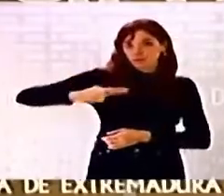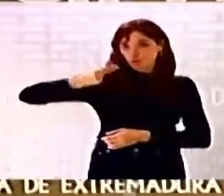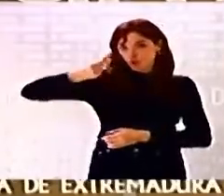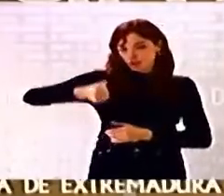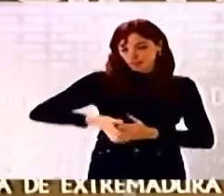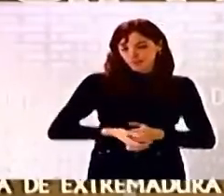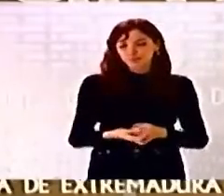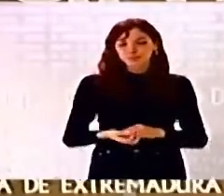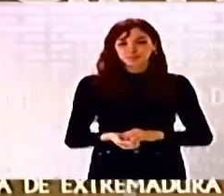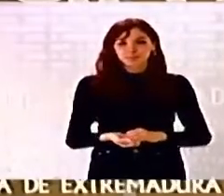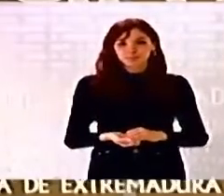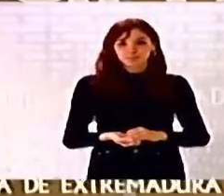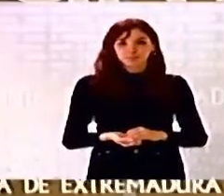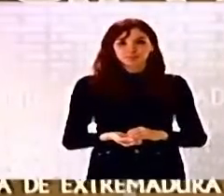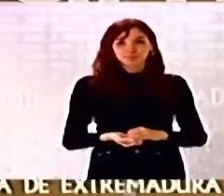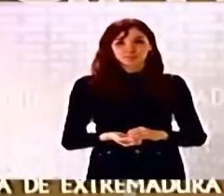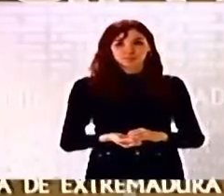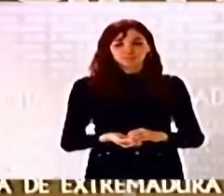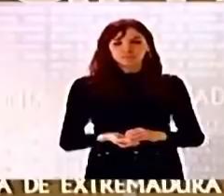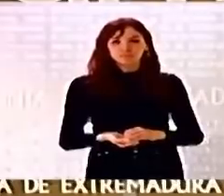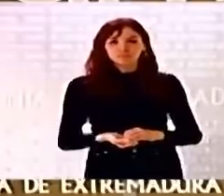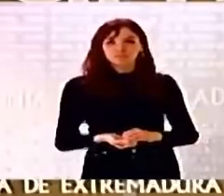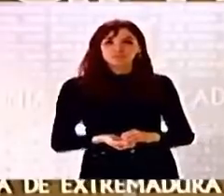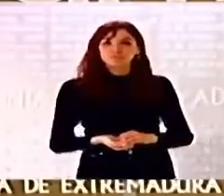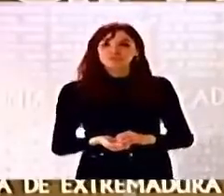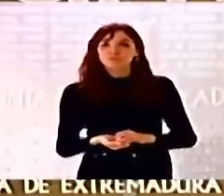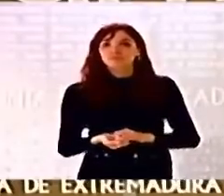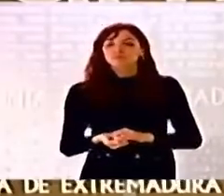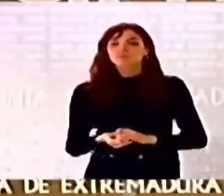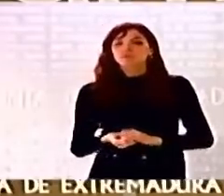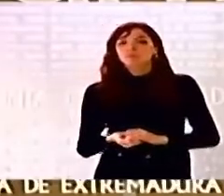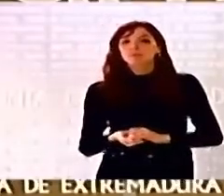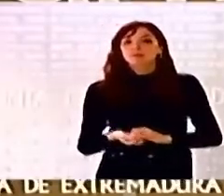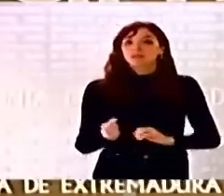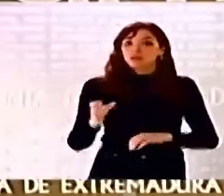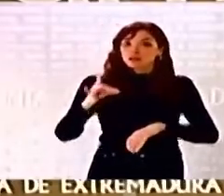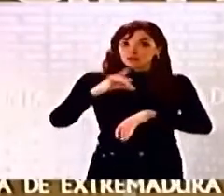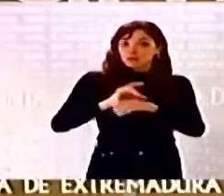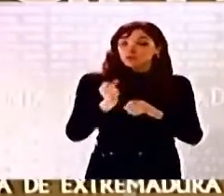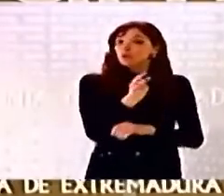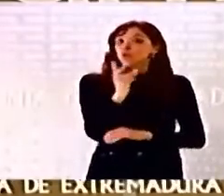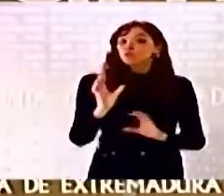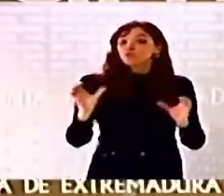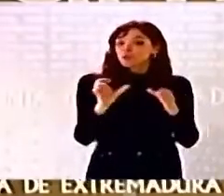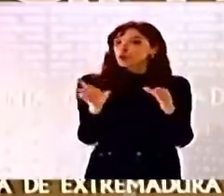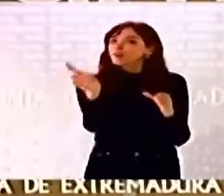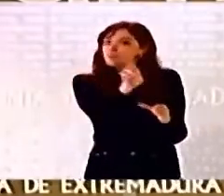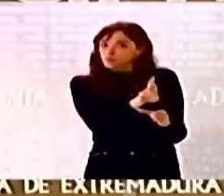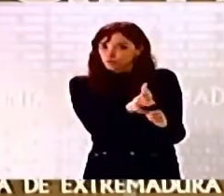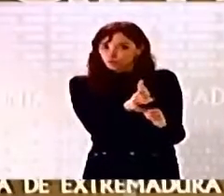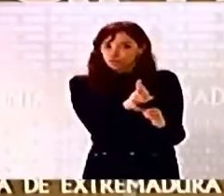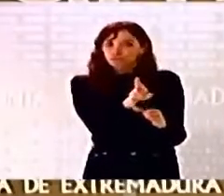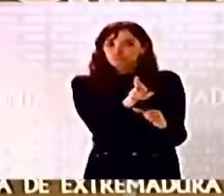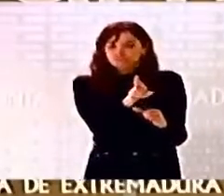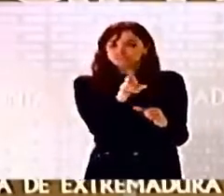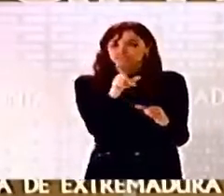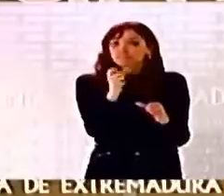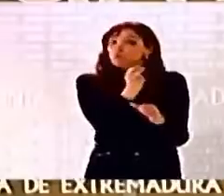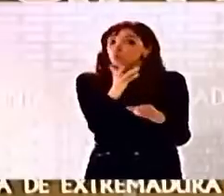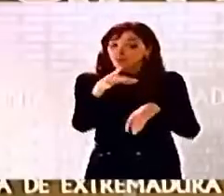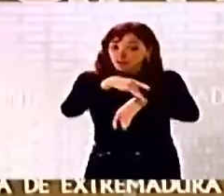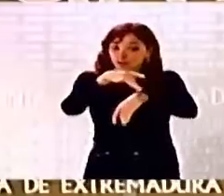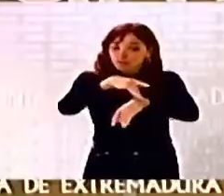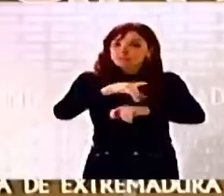anteriores. Cifras repito, preocupantes,